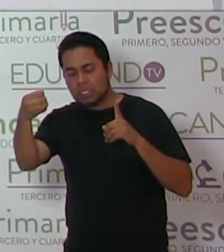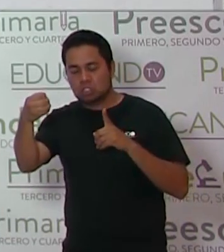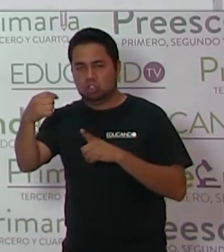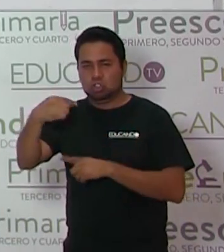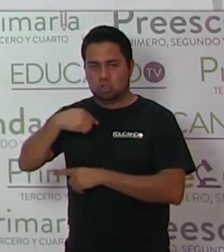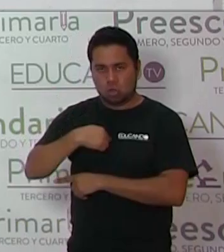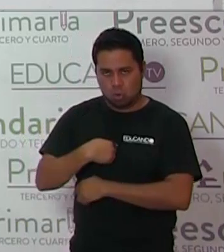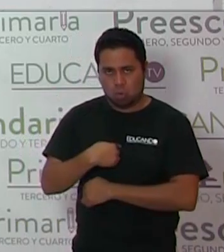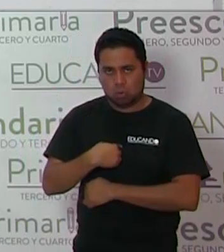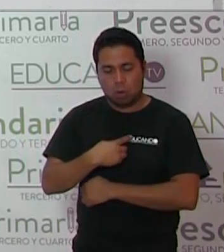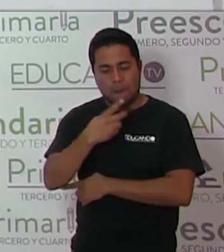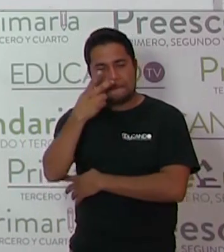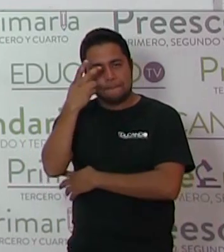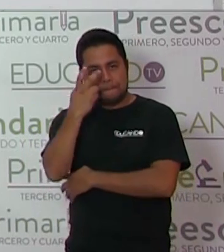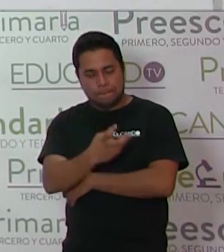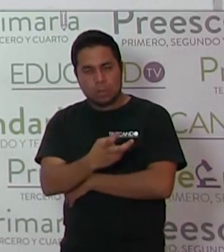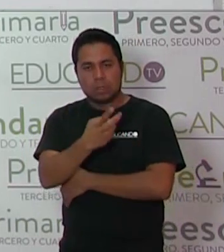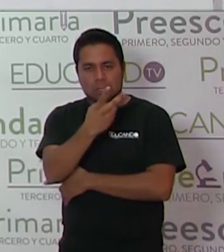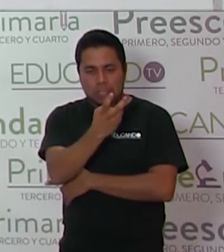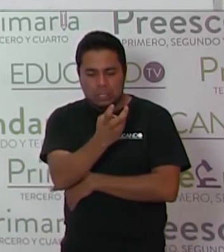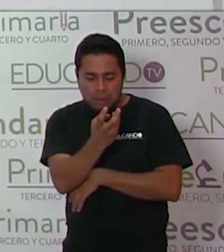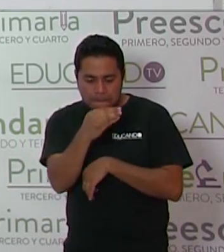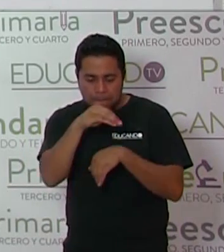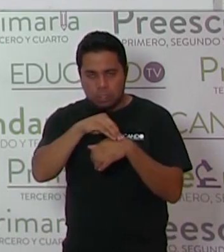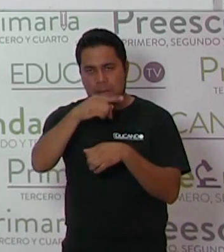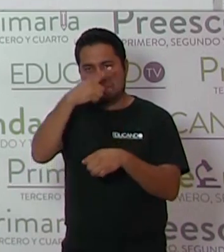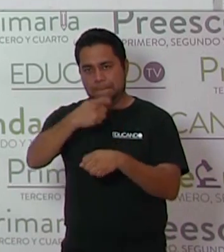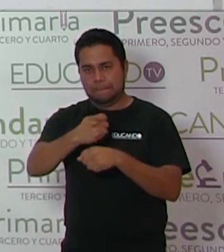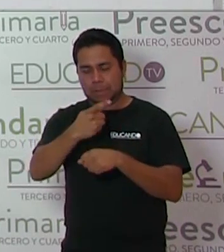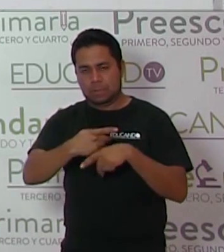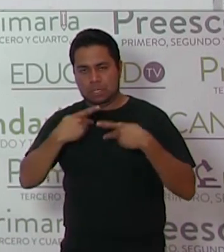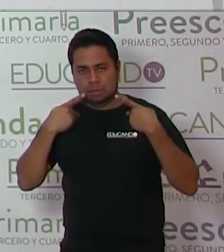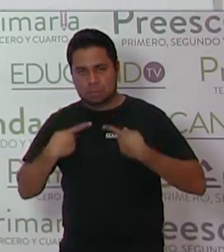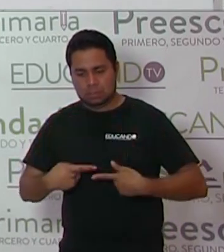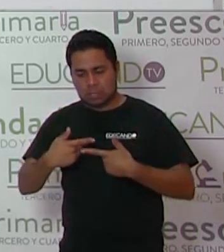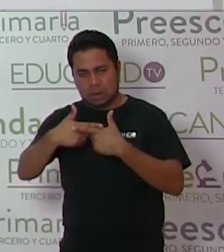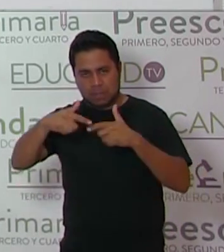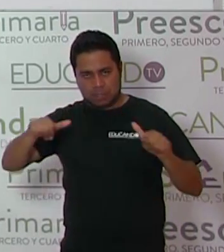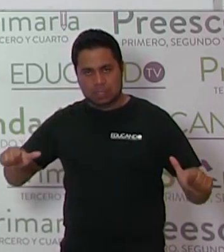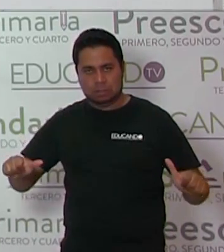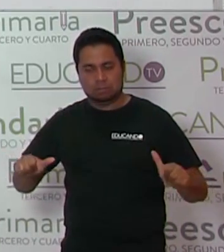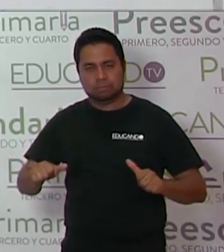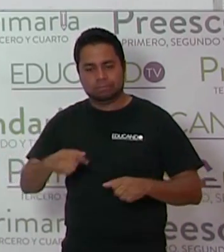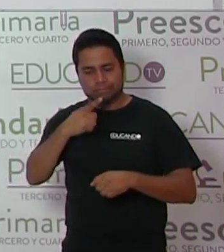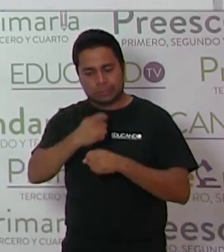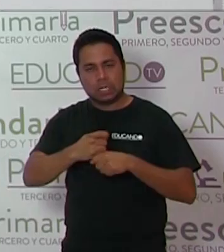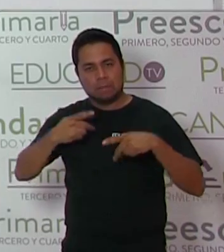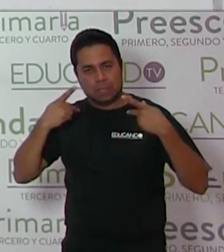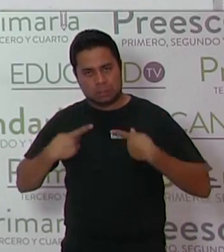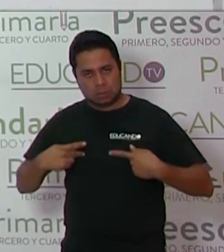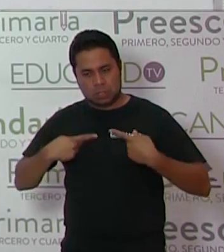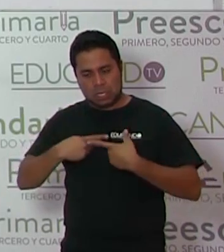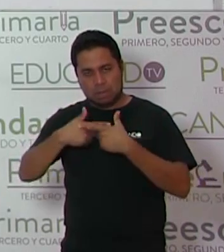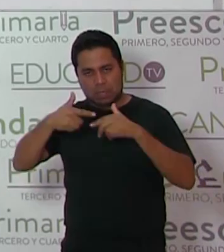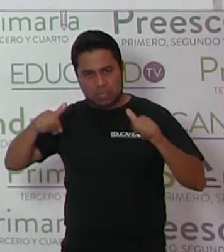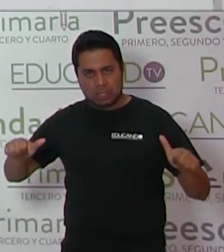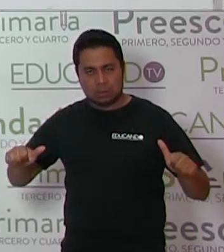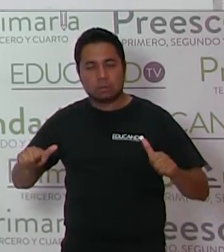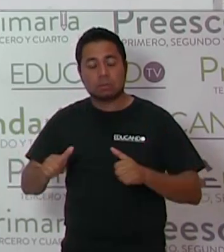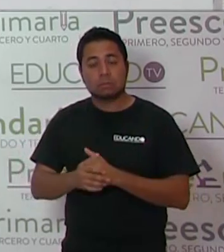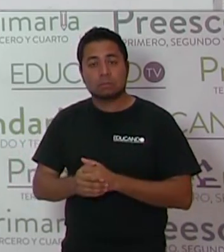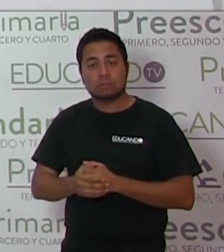del yo, por lo tanto es en primera persona gramatical. Primera